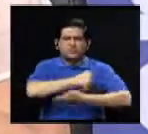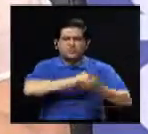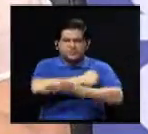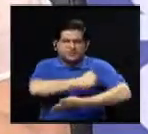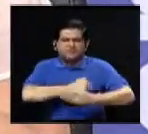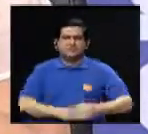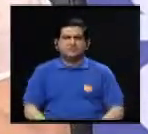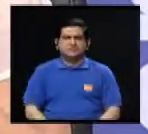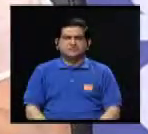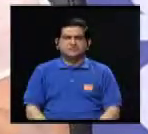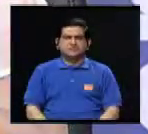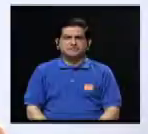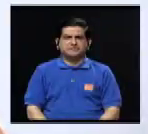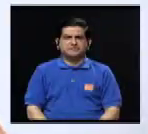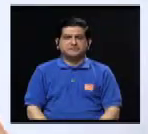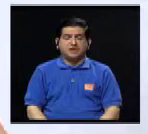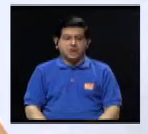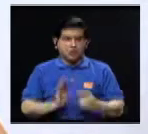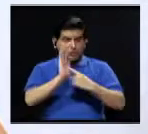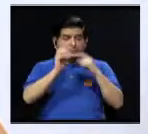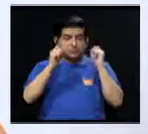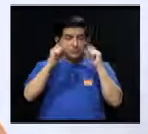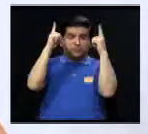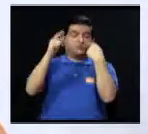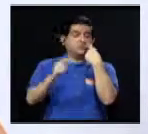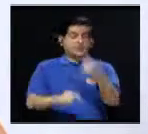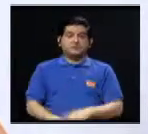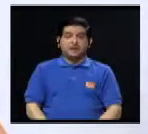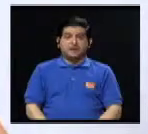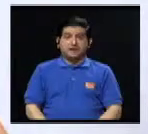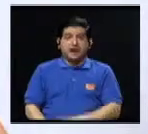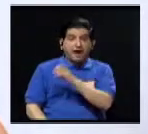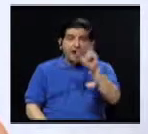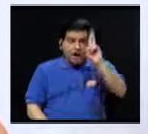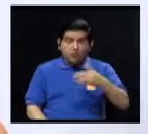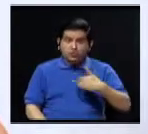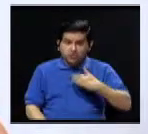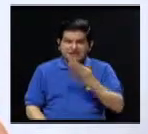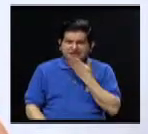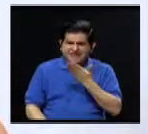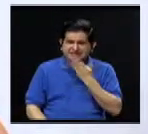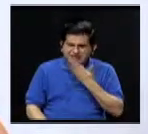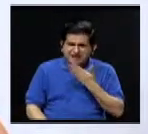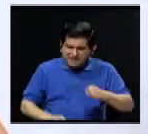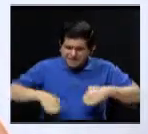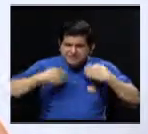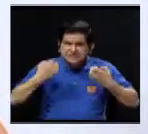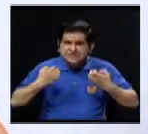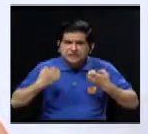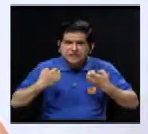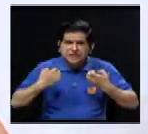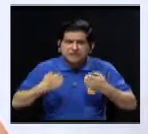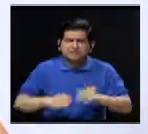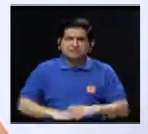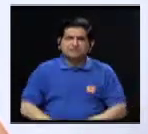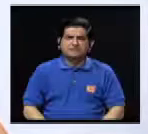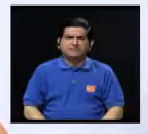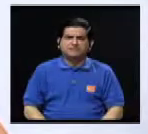Y me hablaban y se mostraron sorprendidos diciendo, ah, en Costa Rica hay indígenas. Entonces,